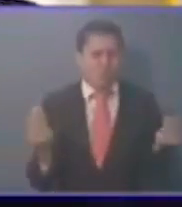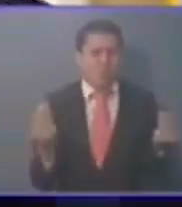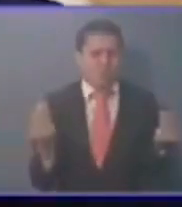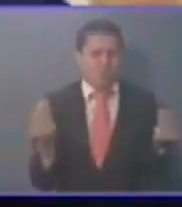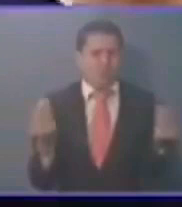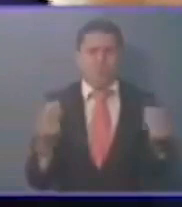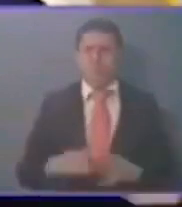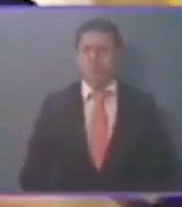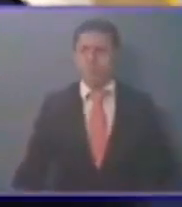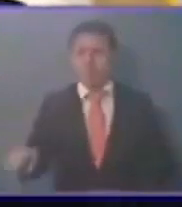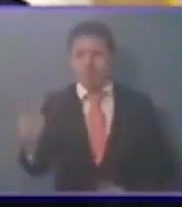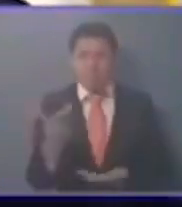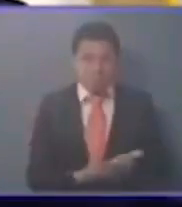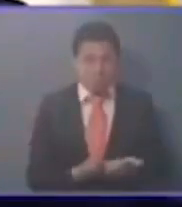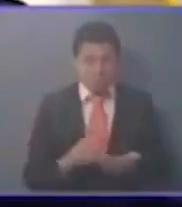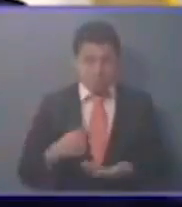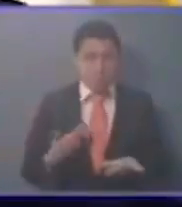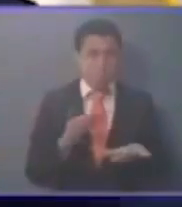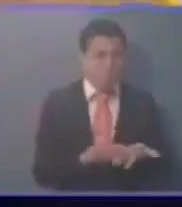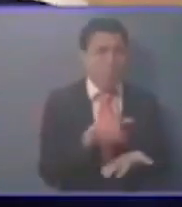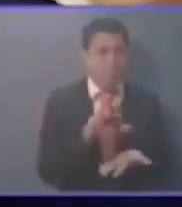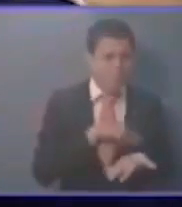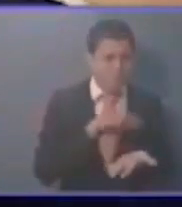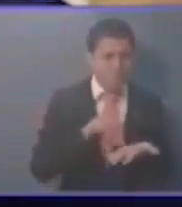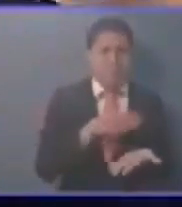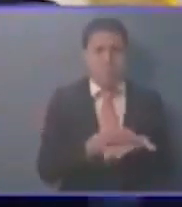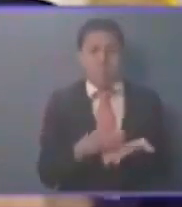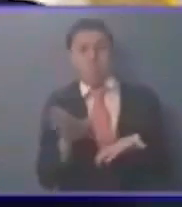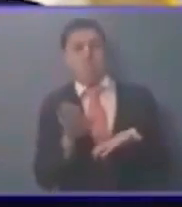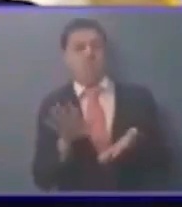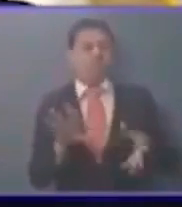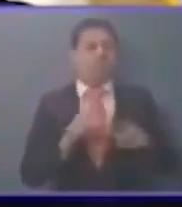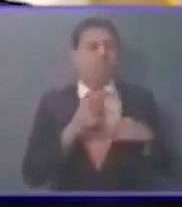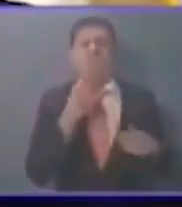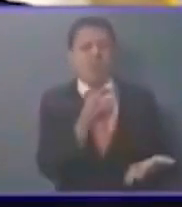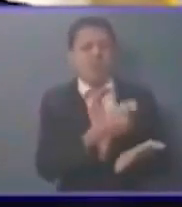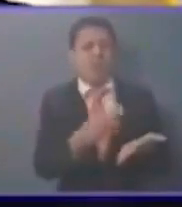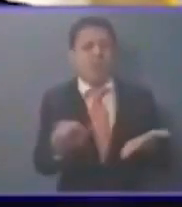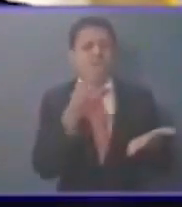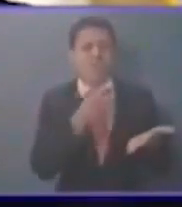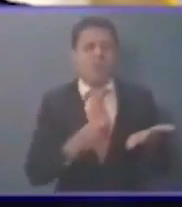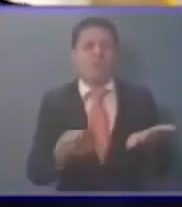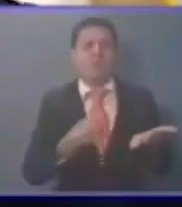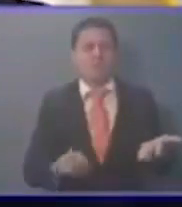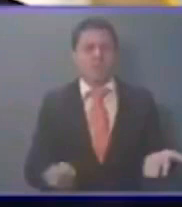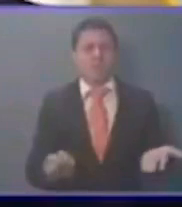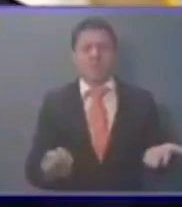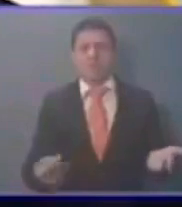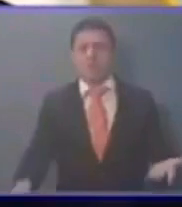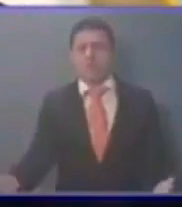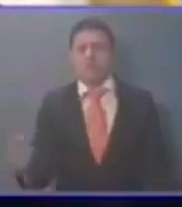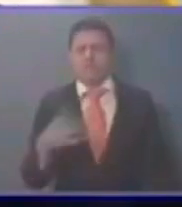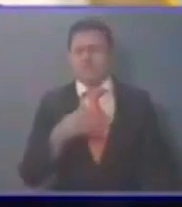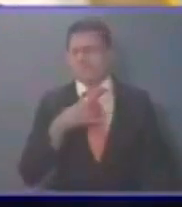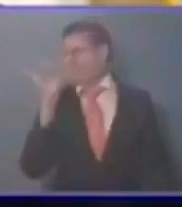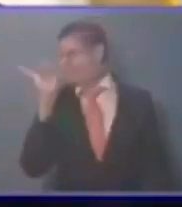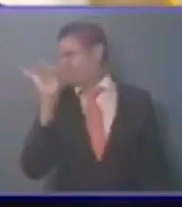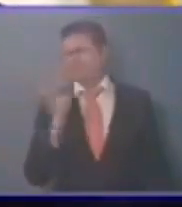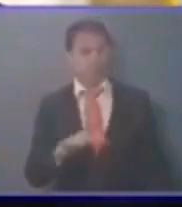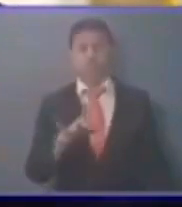No acepto que lo hayan suprimido. ¿Y qué manos y qué plumas lo hicieron? Me da vasca.